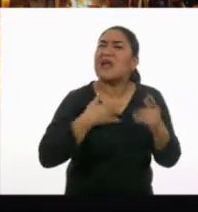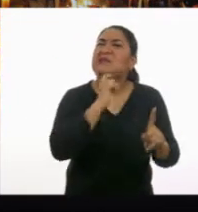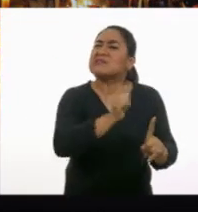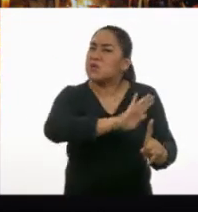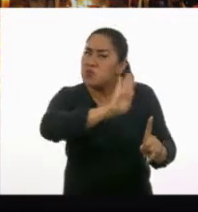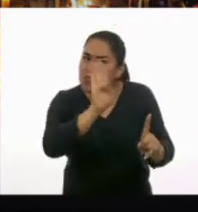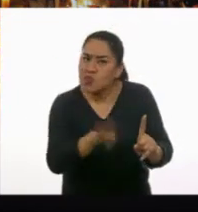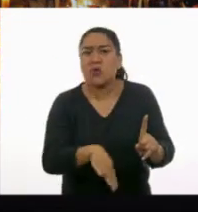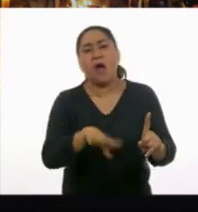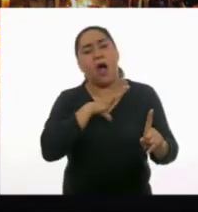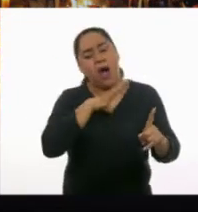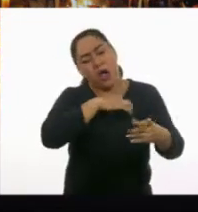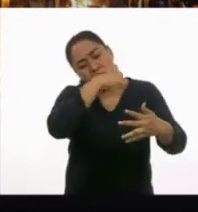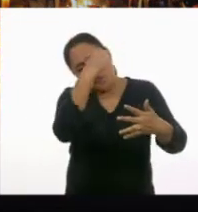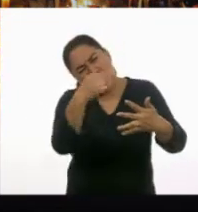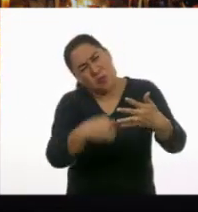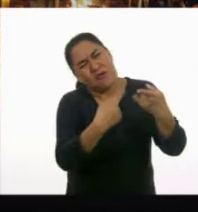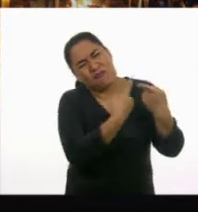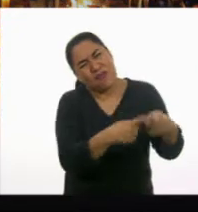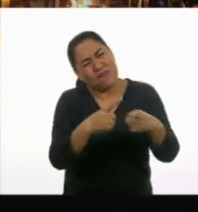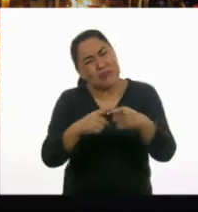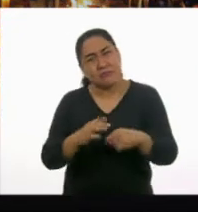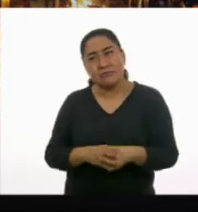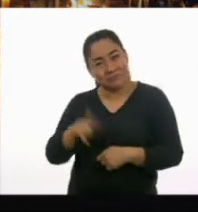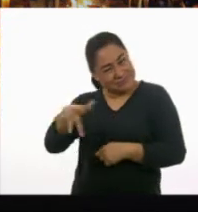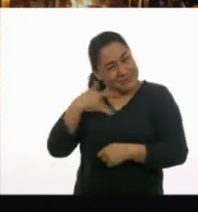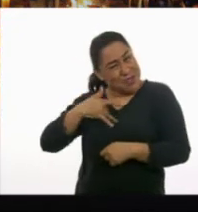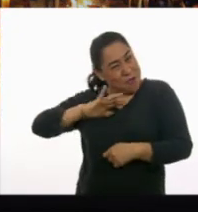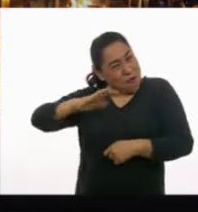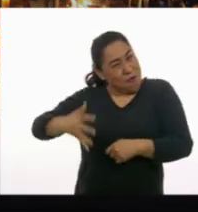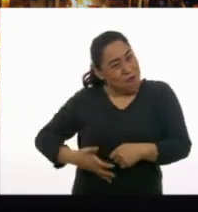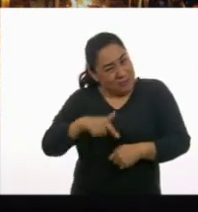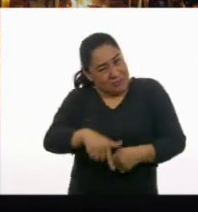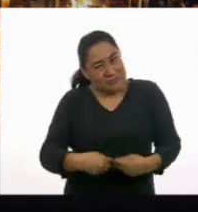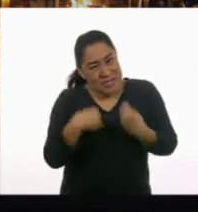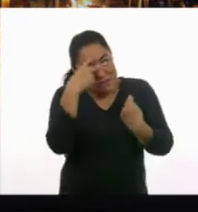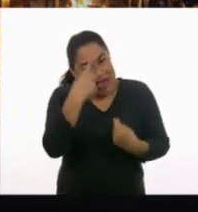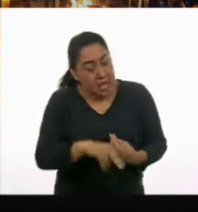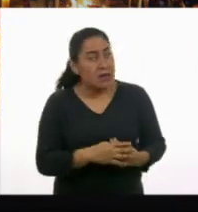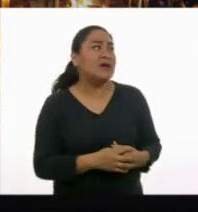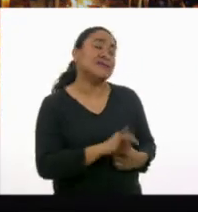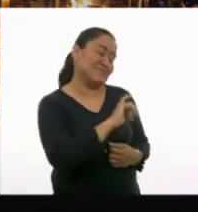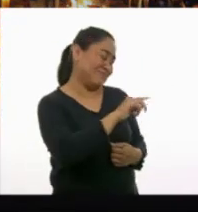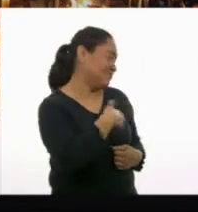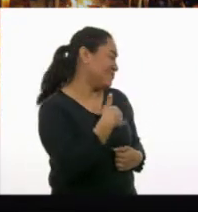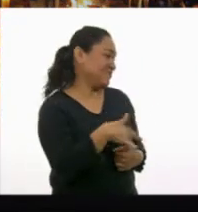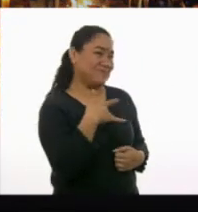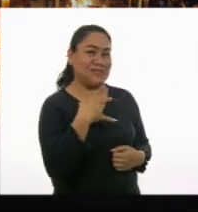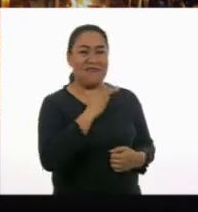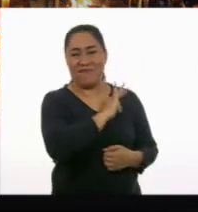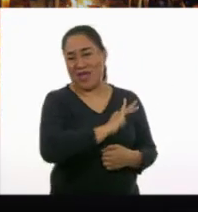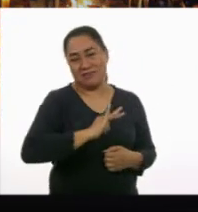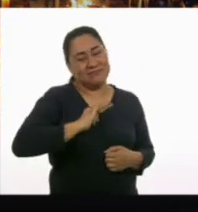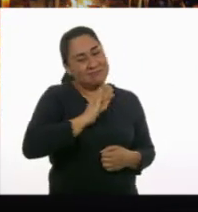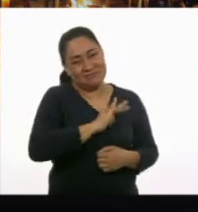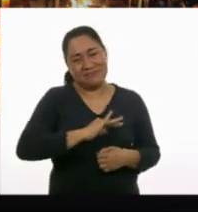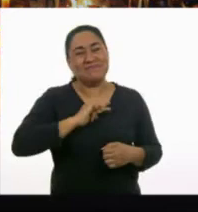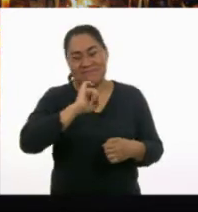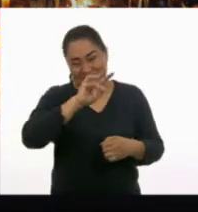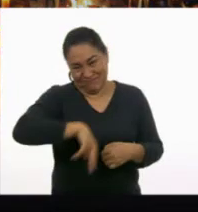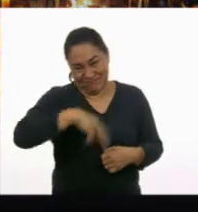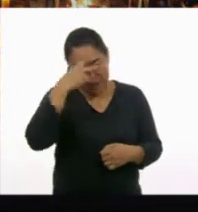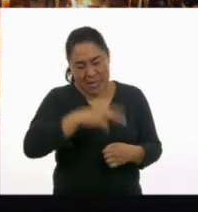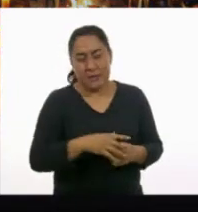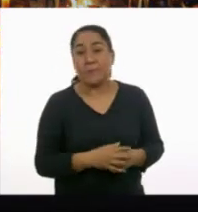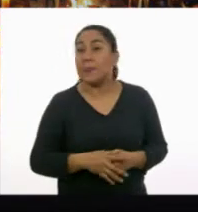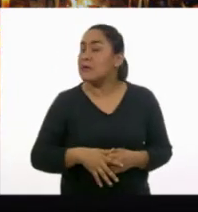otras cosas más. ¿No te da orgullo vivir aquí? Muchísimo, muchísimo. Soy la más feliz viviendo en México. Uy, y si